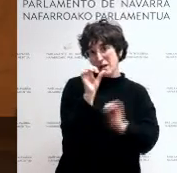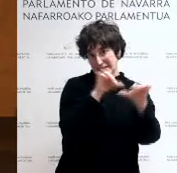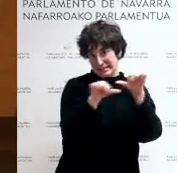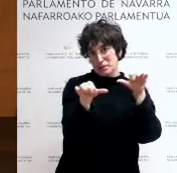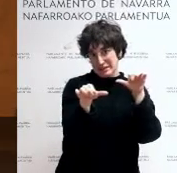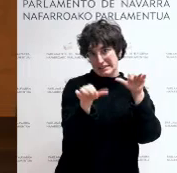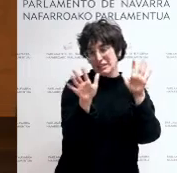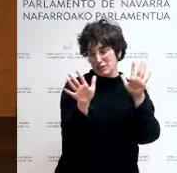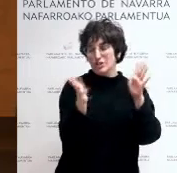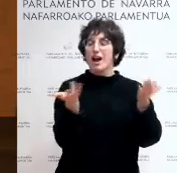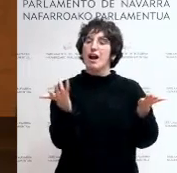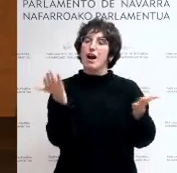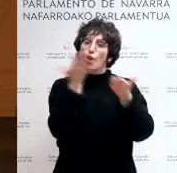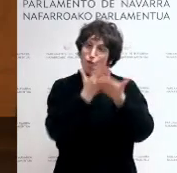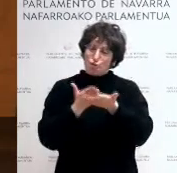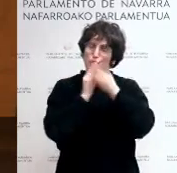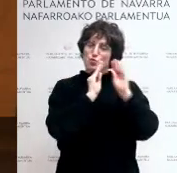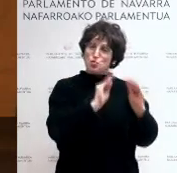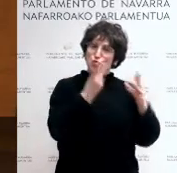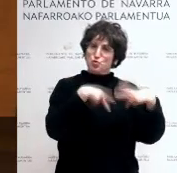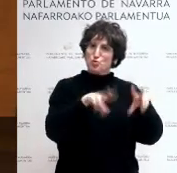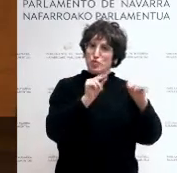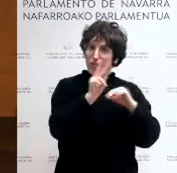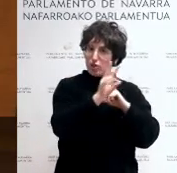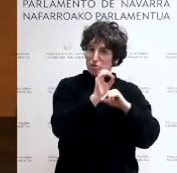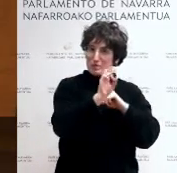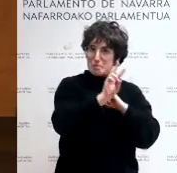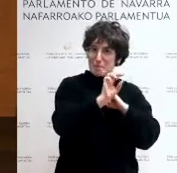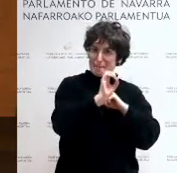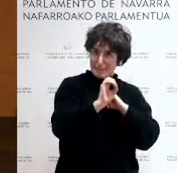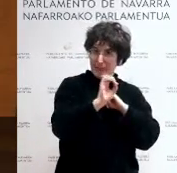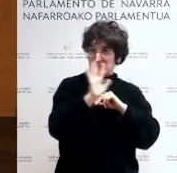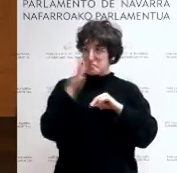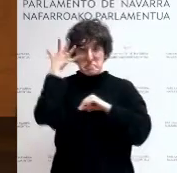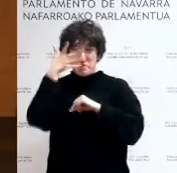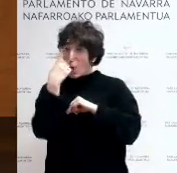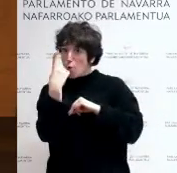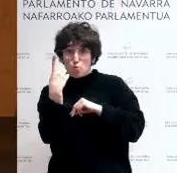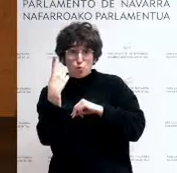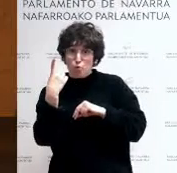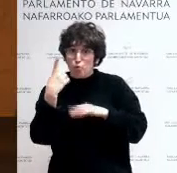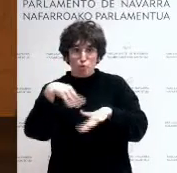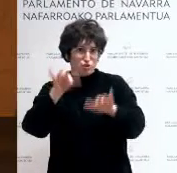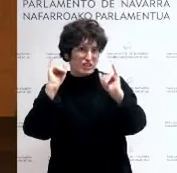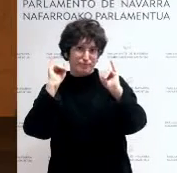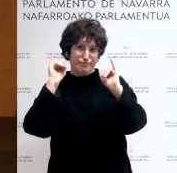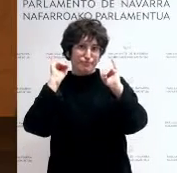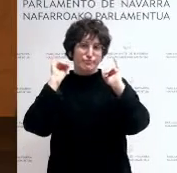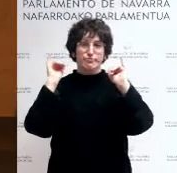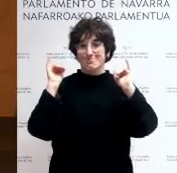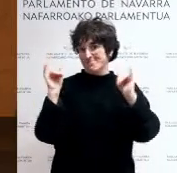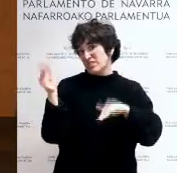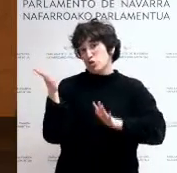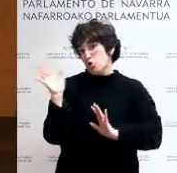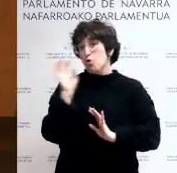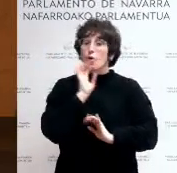especialización después del año 2020. Navarra no ha sabido captar ni uno solo de estos radiólogos jóvenes. No es anecdótico,